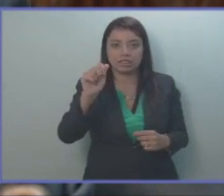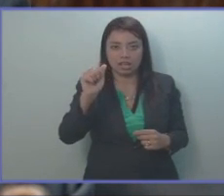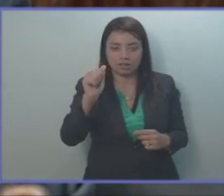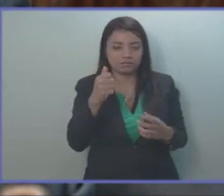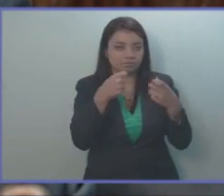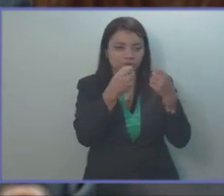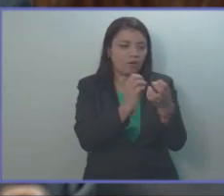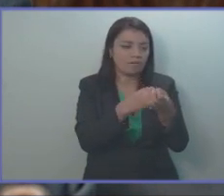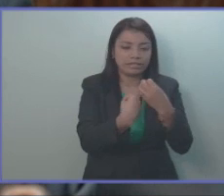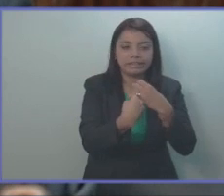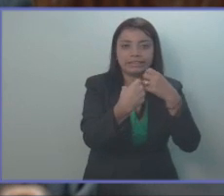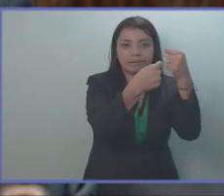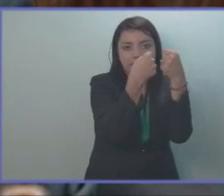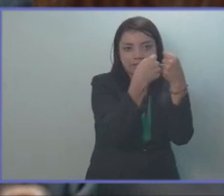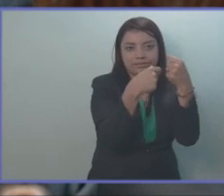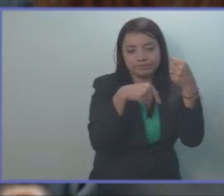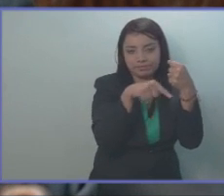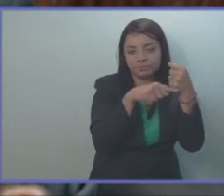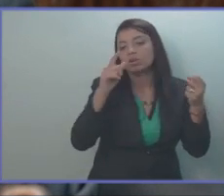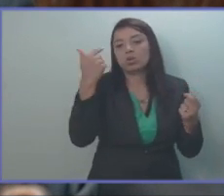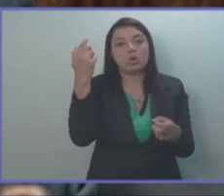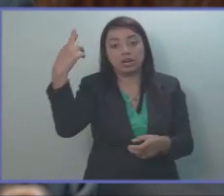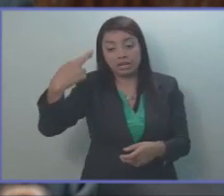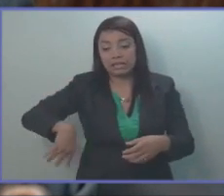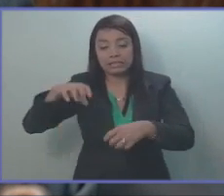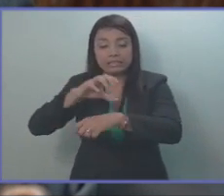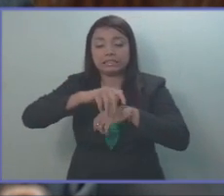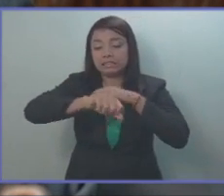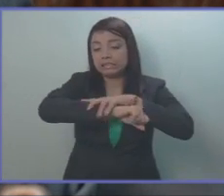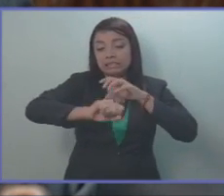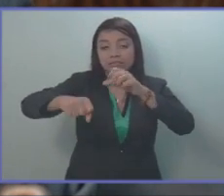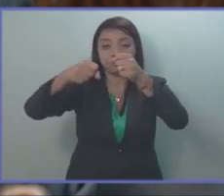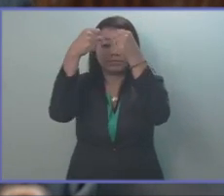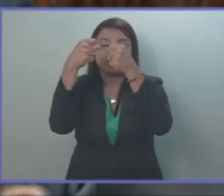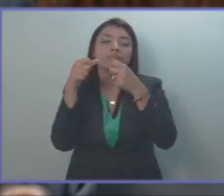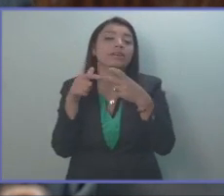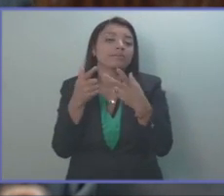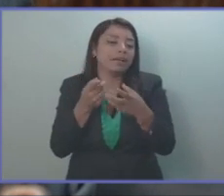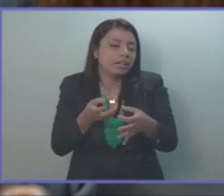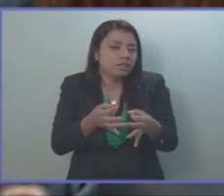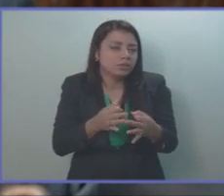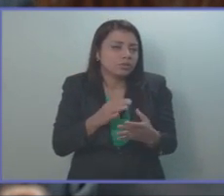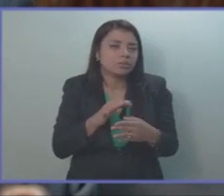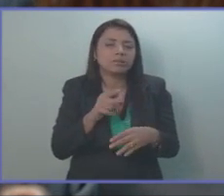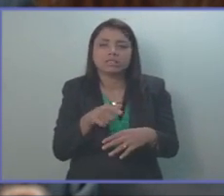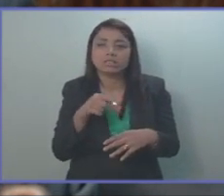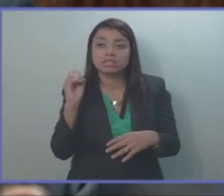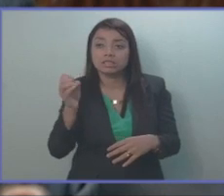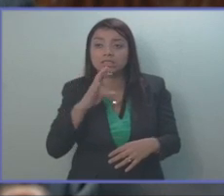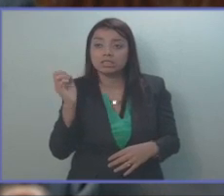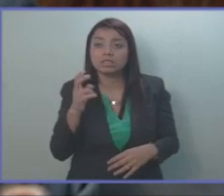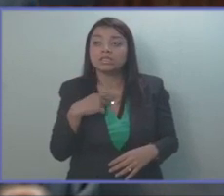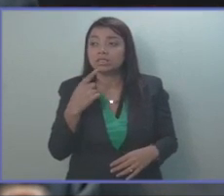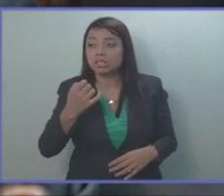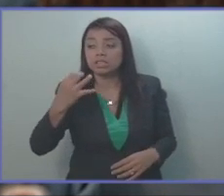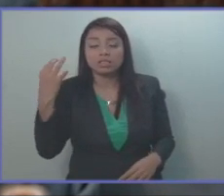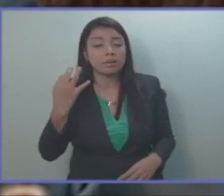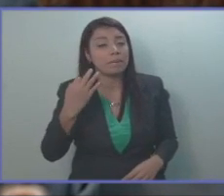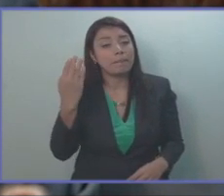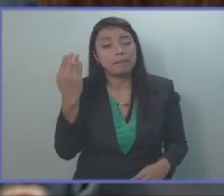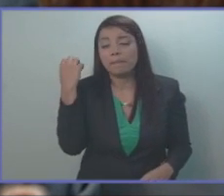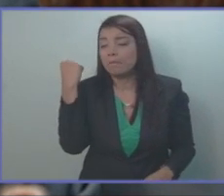referidas disposiciones extraordinarias constituyen una herramienta fundamental que permiten hasta hoy tomar